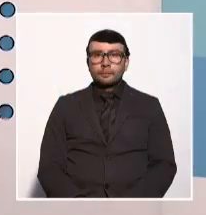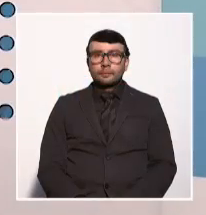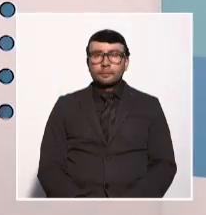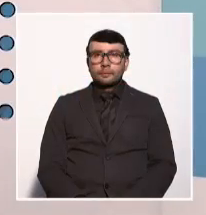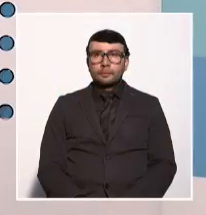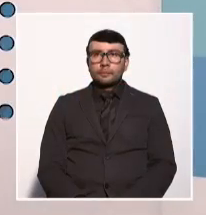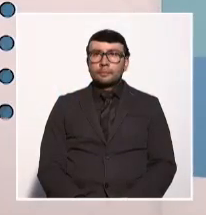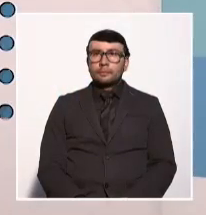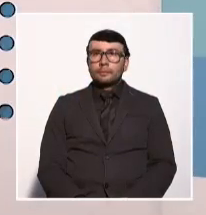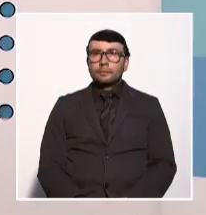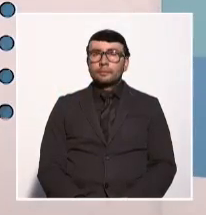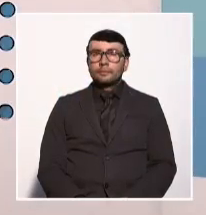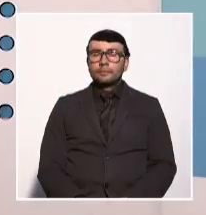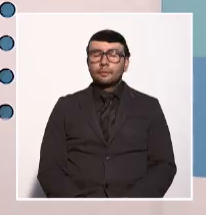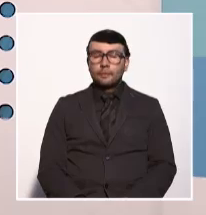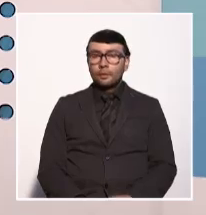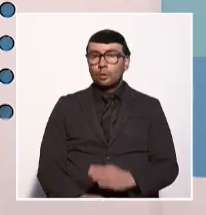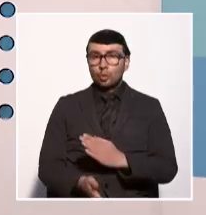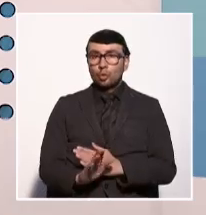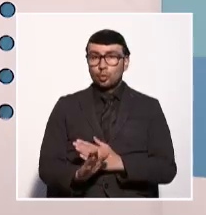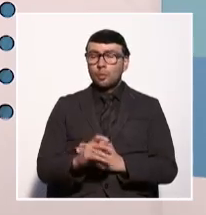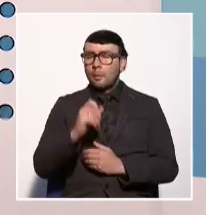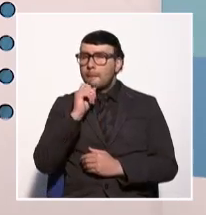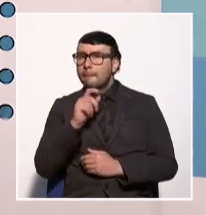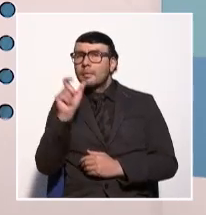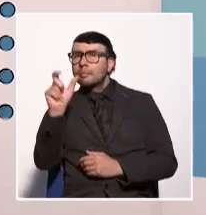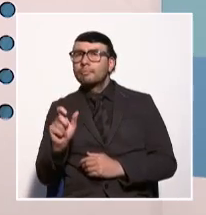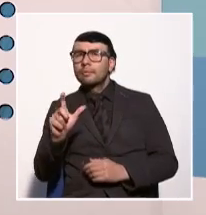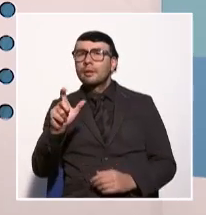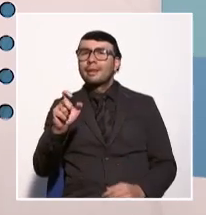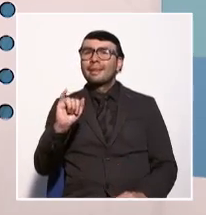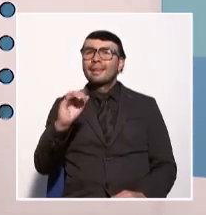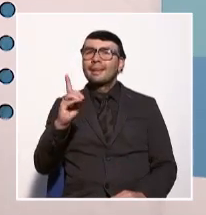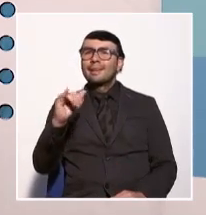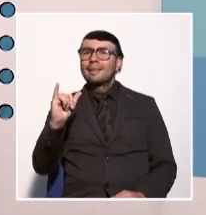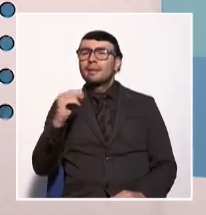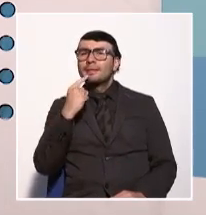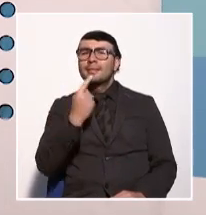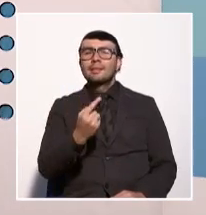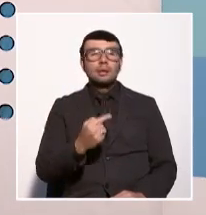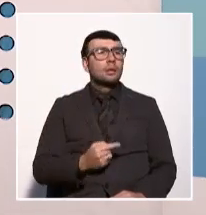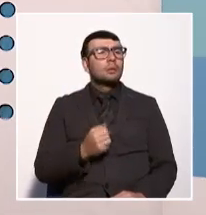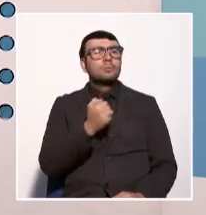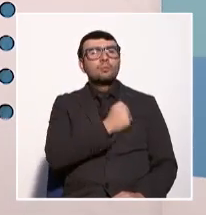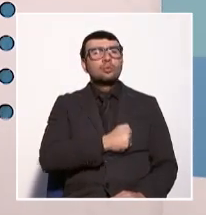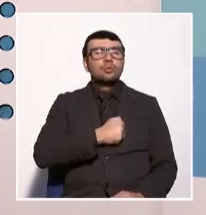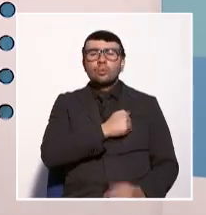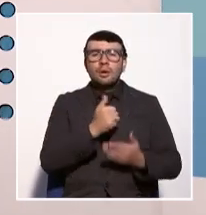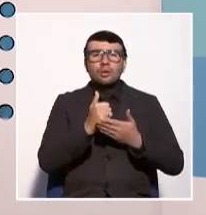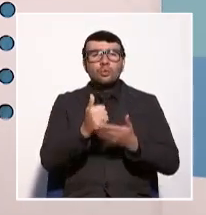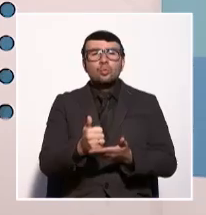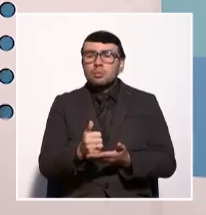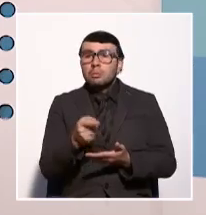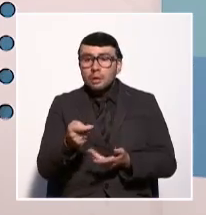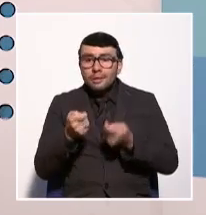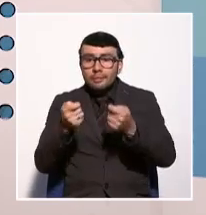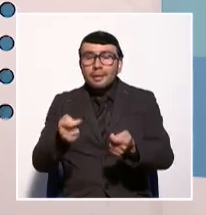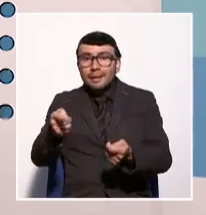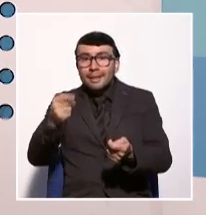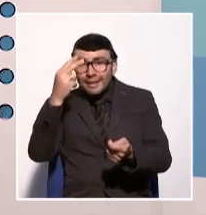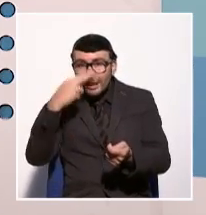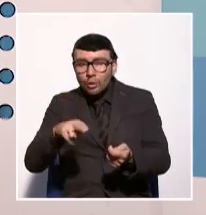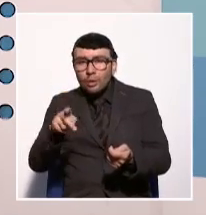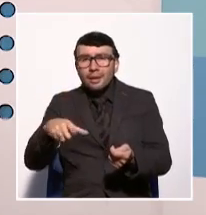lo tengo acá seguimos con preguntas de haití ahora que buenas noches quisiera saber qué remedios le puedo hacer a mi hijo tuvo